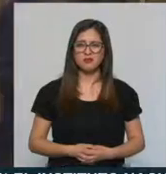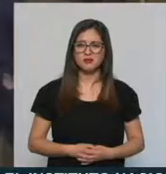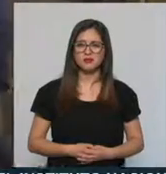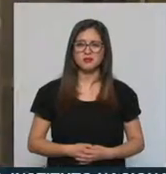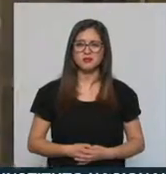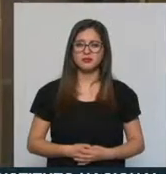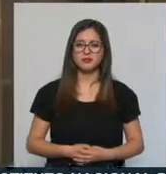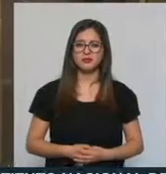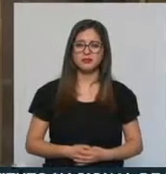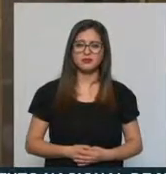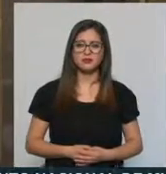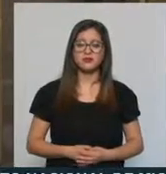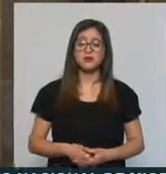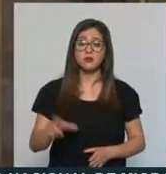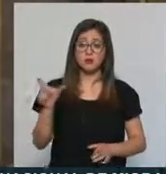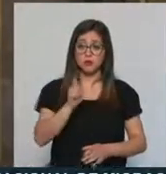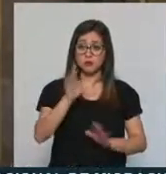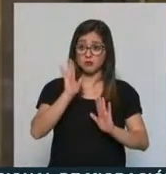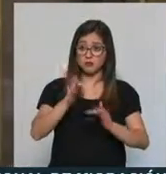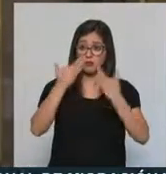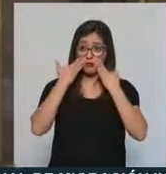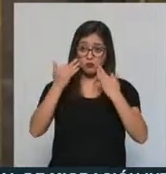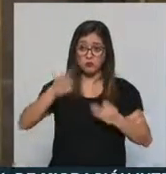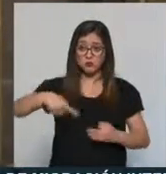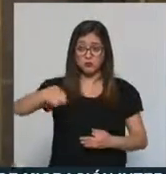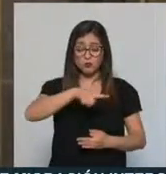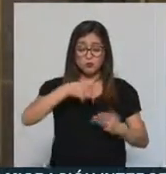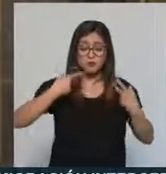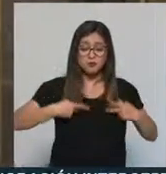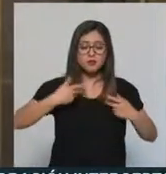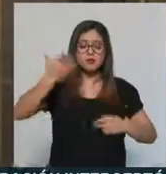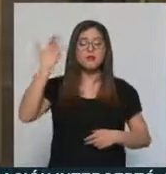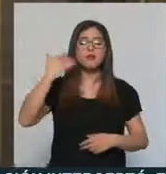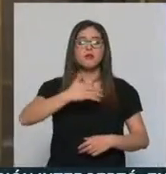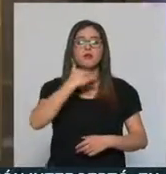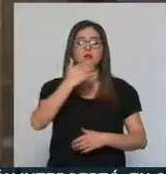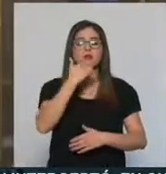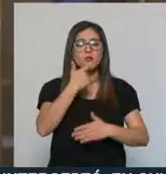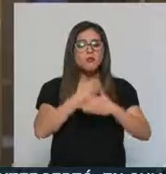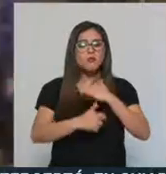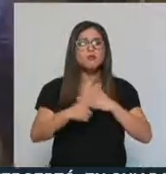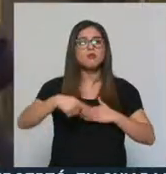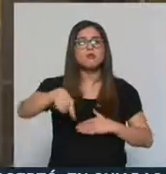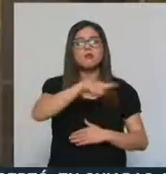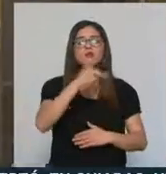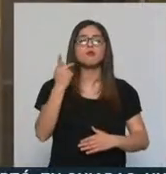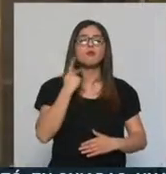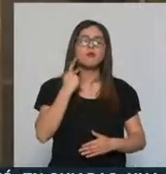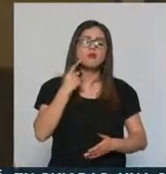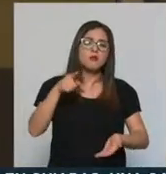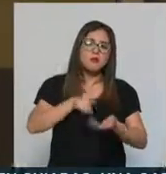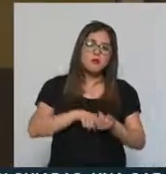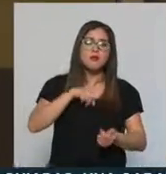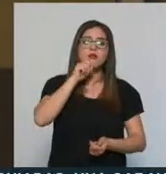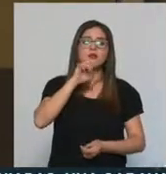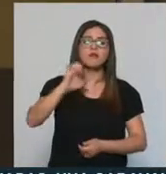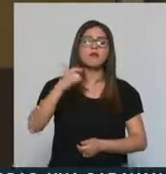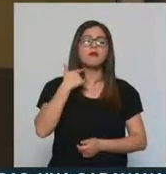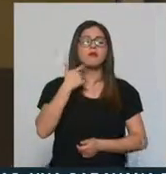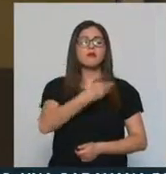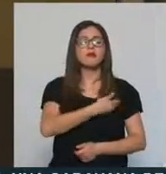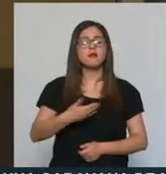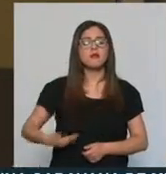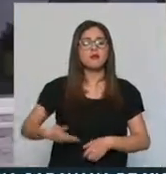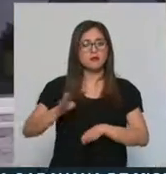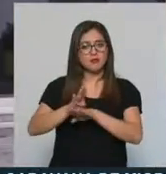luz pública toda la red de corrupción que existía en la política y en la cual también ha estado involucrado expresidentes de Brasil como Michel Temer